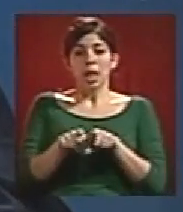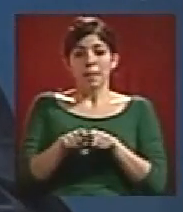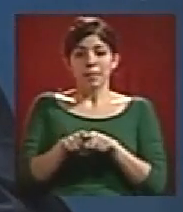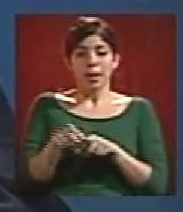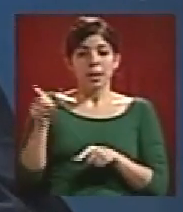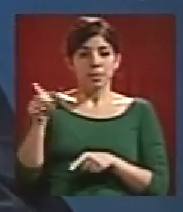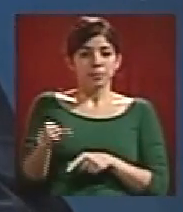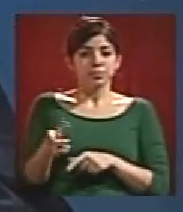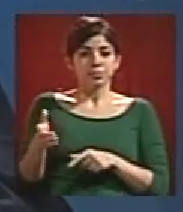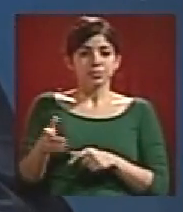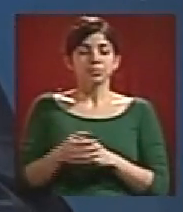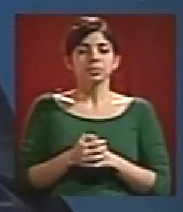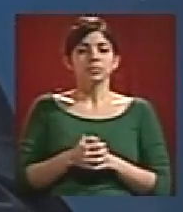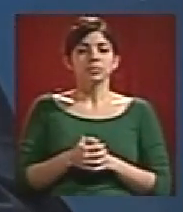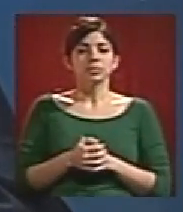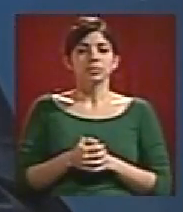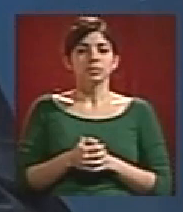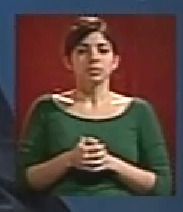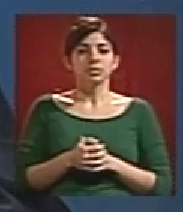el